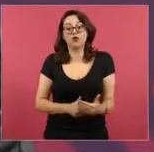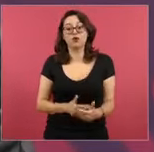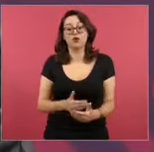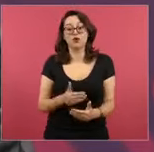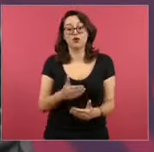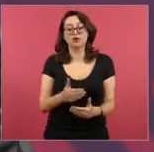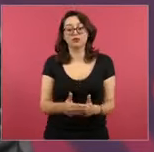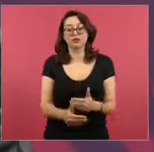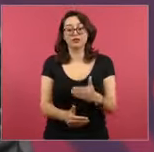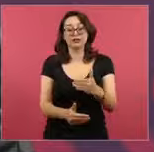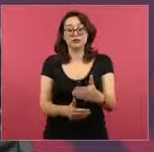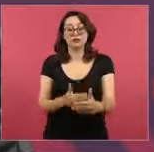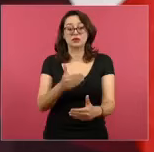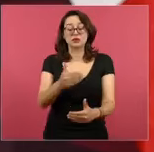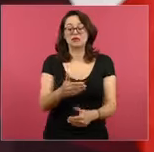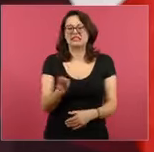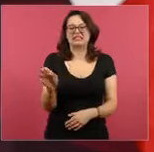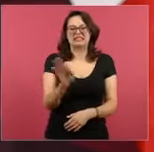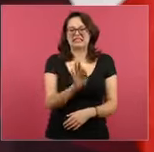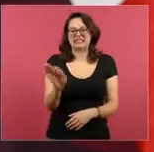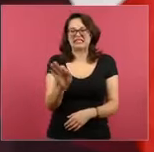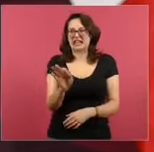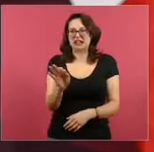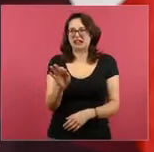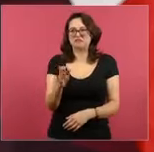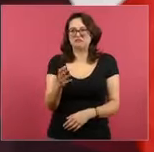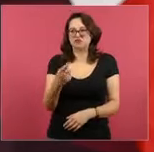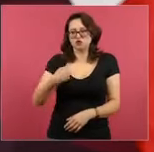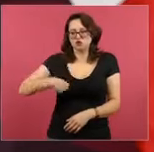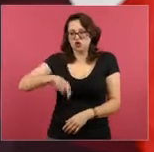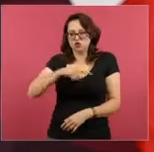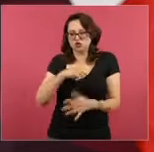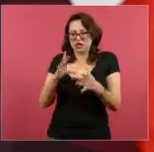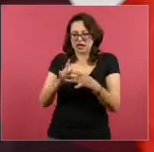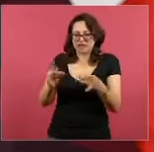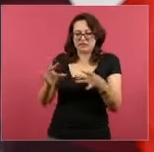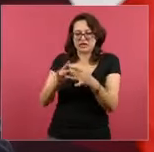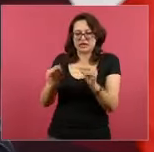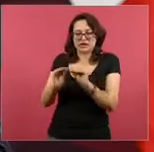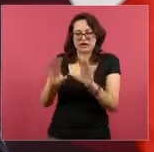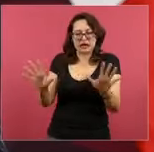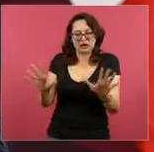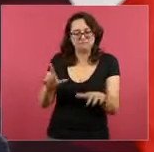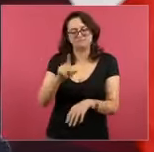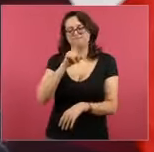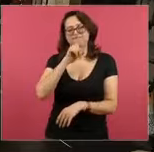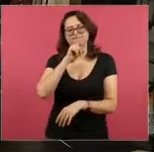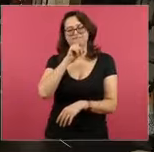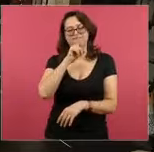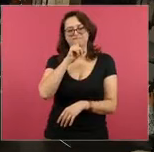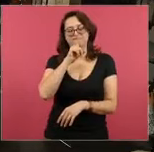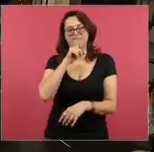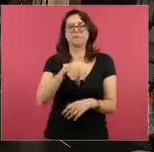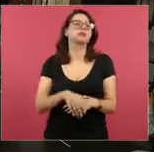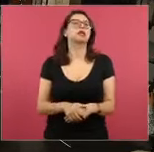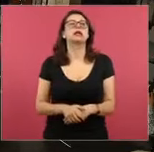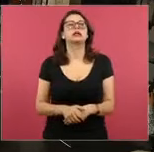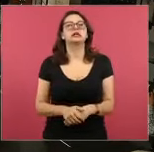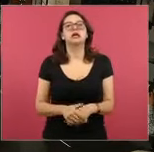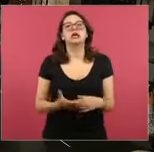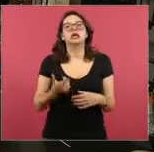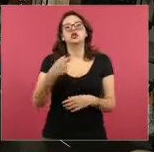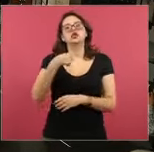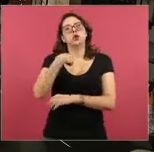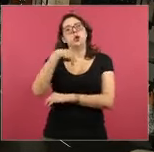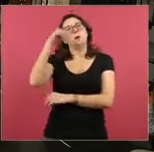error nuestro no lo hemos logrado explicar suficientemente. Esto es, yo no puedo pensar ahorita el